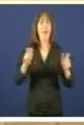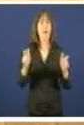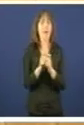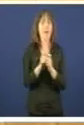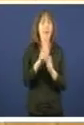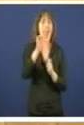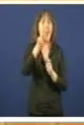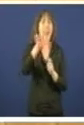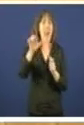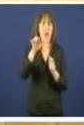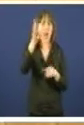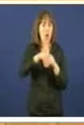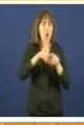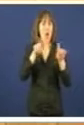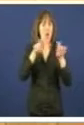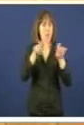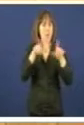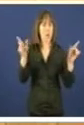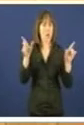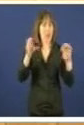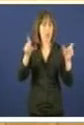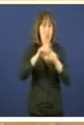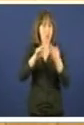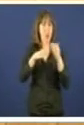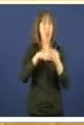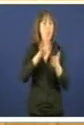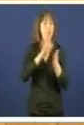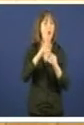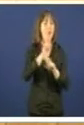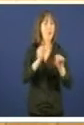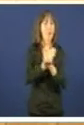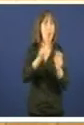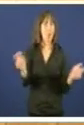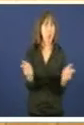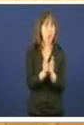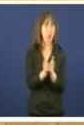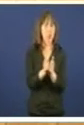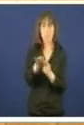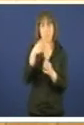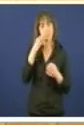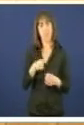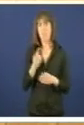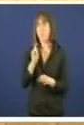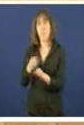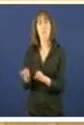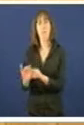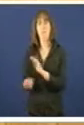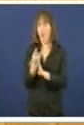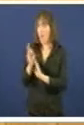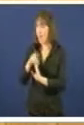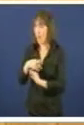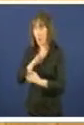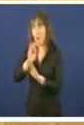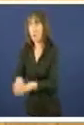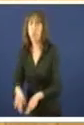encuberto na empresa da compañía da RT de Galiza e nos, desde logo, en este tipo de enganos non imos a participar. Porque o único